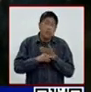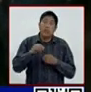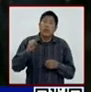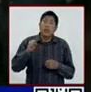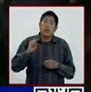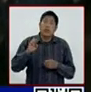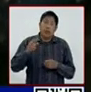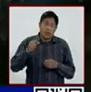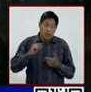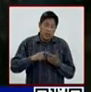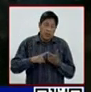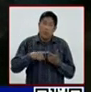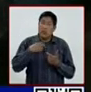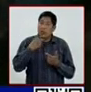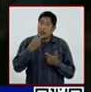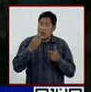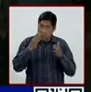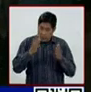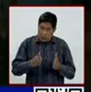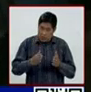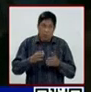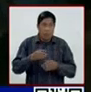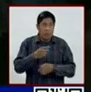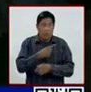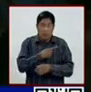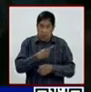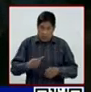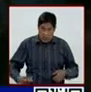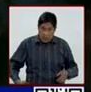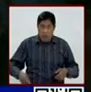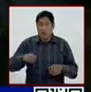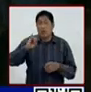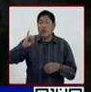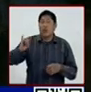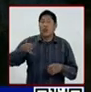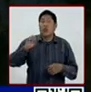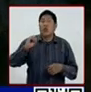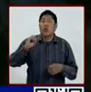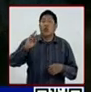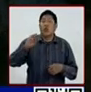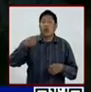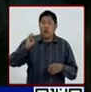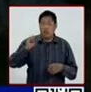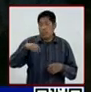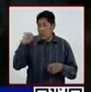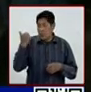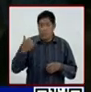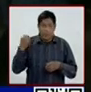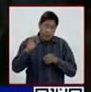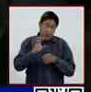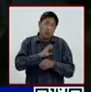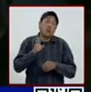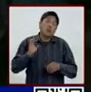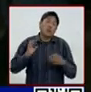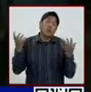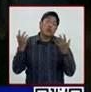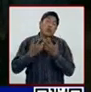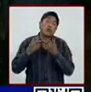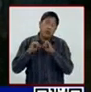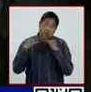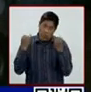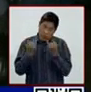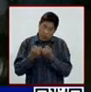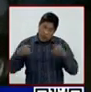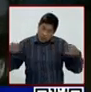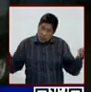cusicanqui como también en El Vocero presidencial Jorge richter y hasta el momento la la otra parte la comisión interinstitucional